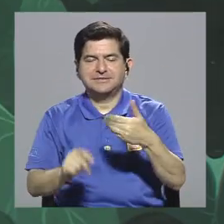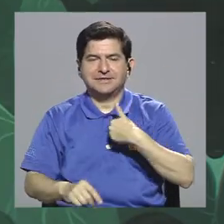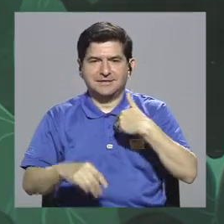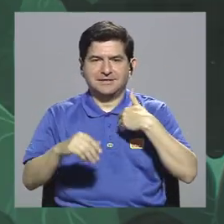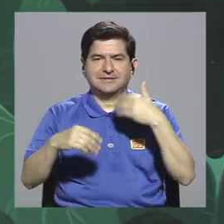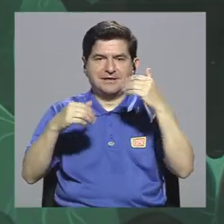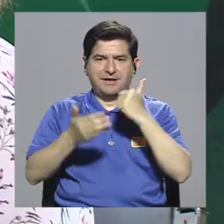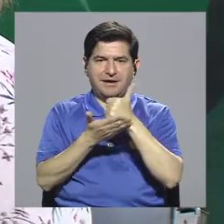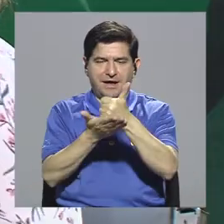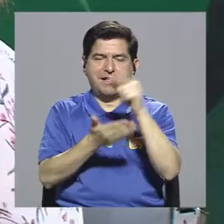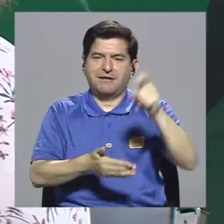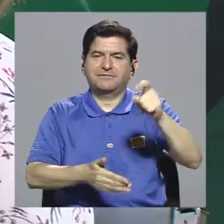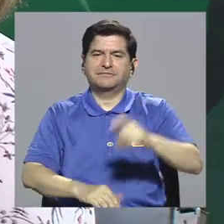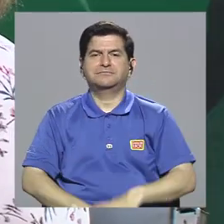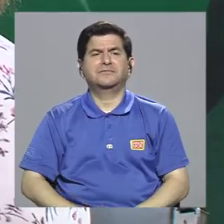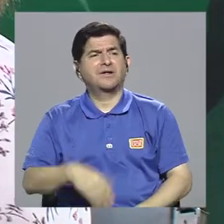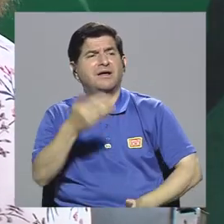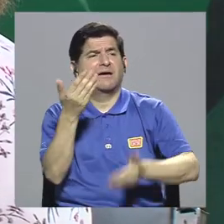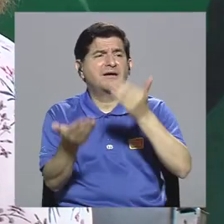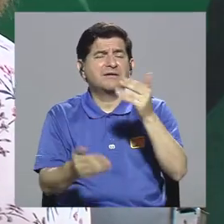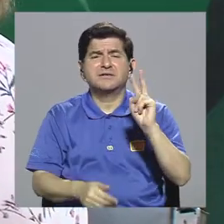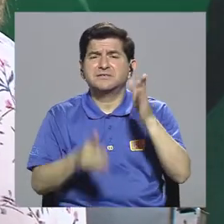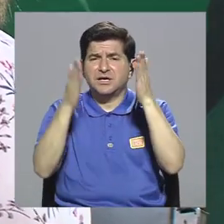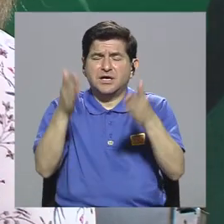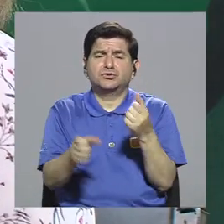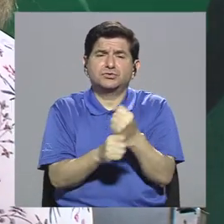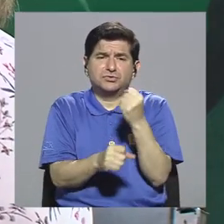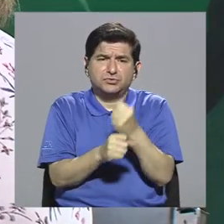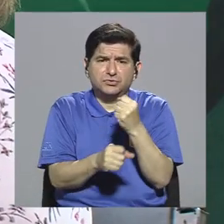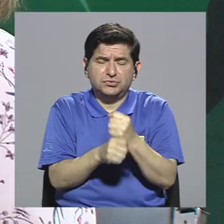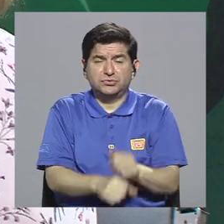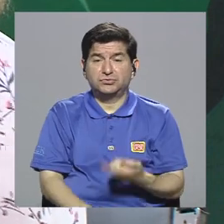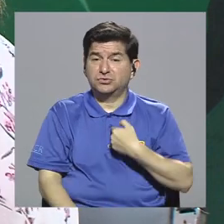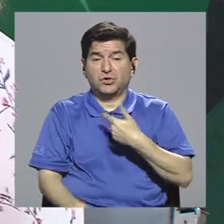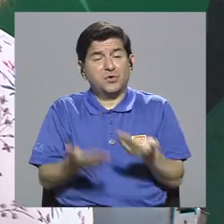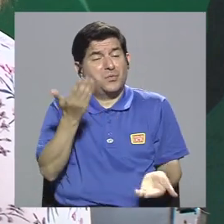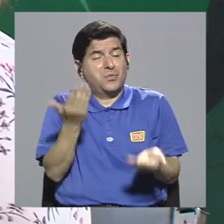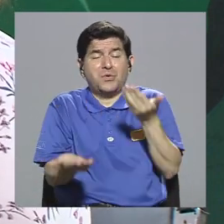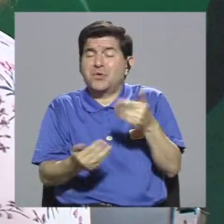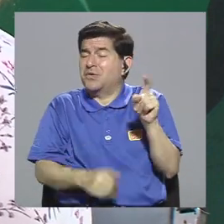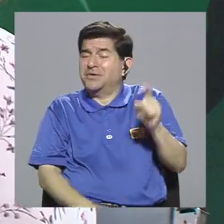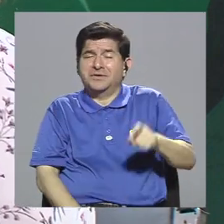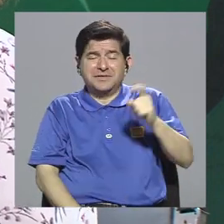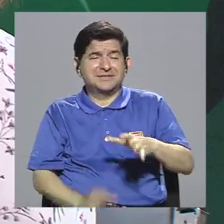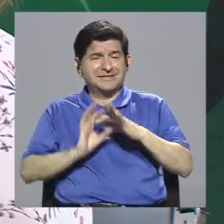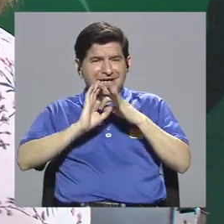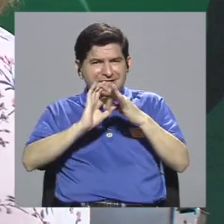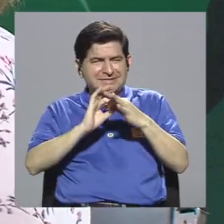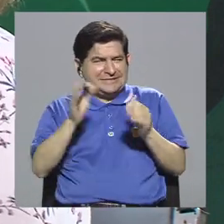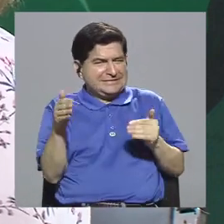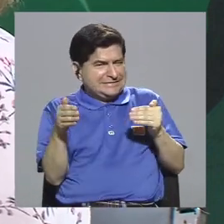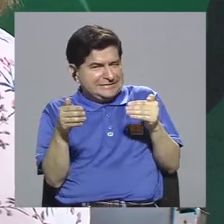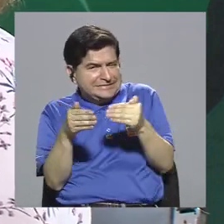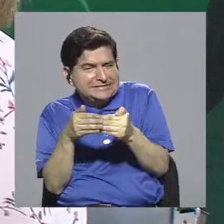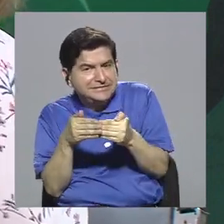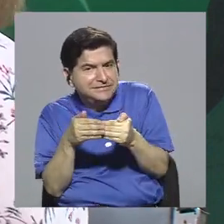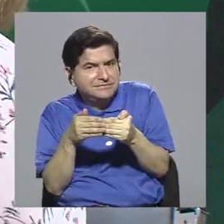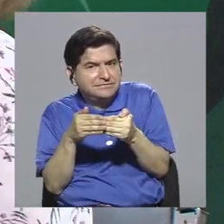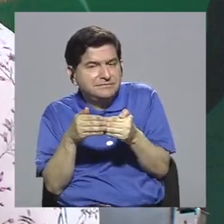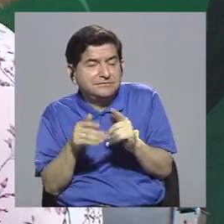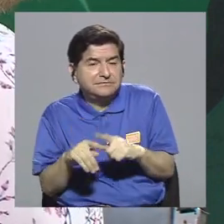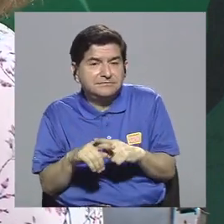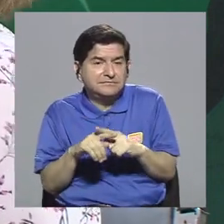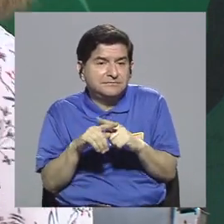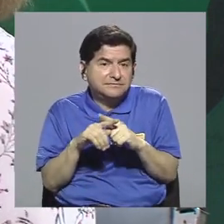ayuda que necesita. Tal vez pudo haber sido un compañero de trabajo, que una no tiene necesariamente una relación muy cercana,